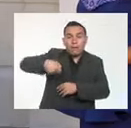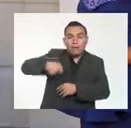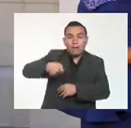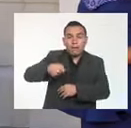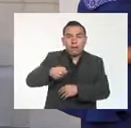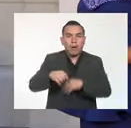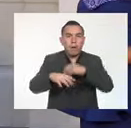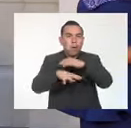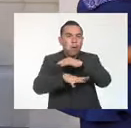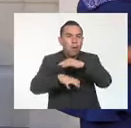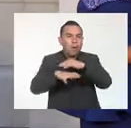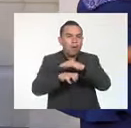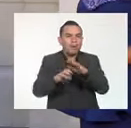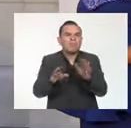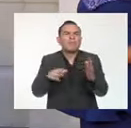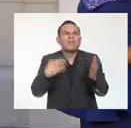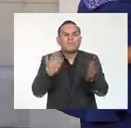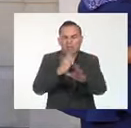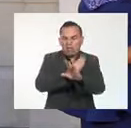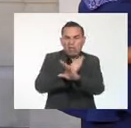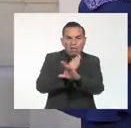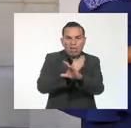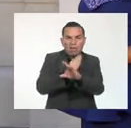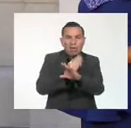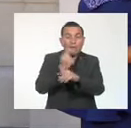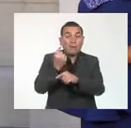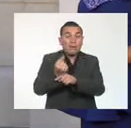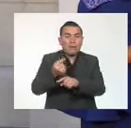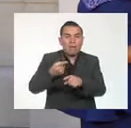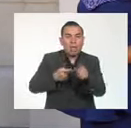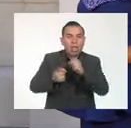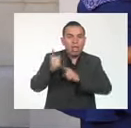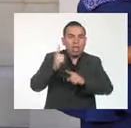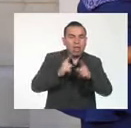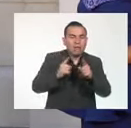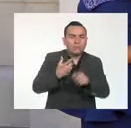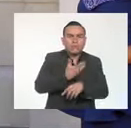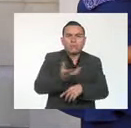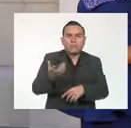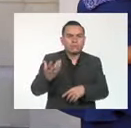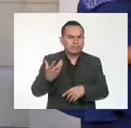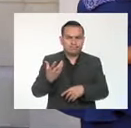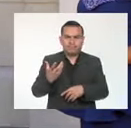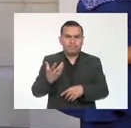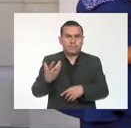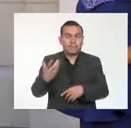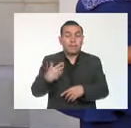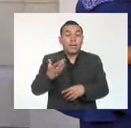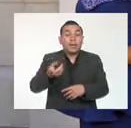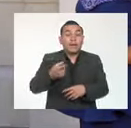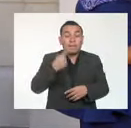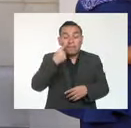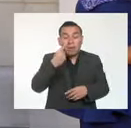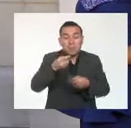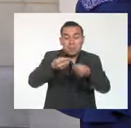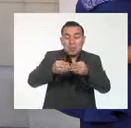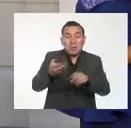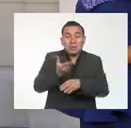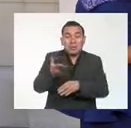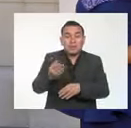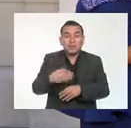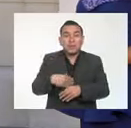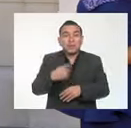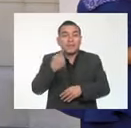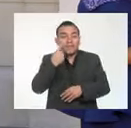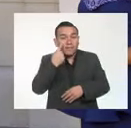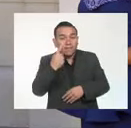a terroristas? ¿Por qué defienden a gente que vandalizan y que dañan nuestra propiedad? ¿Por qué no defienden a las